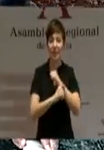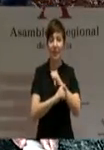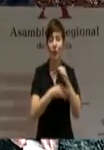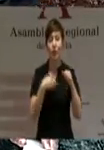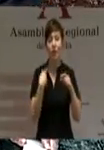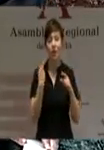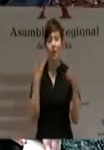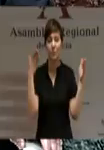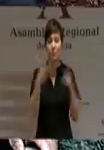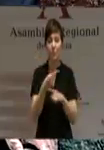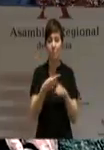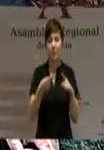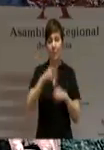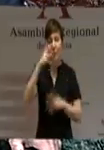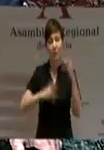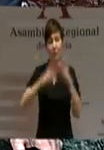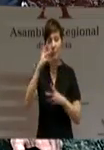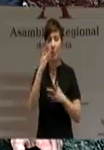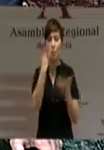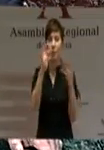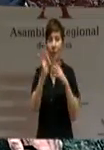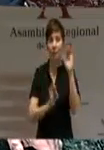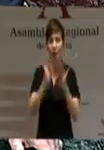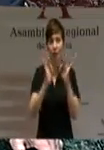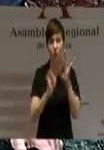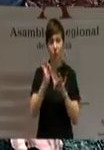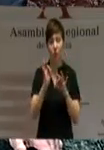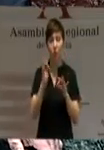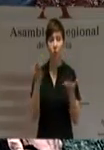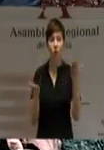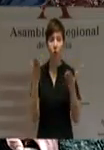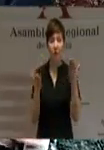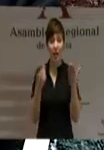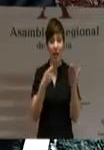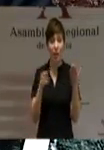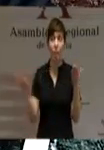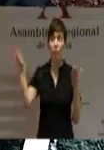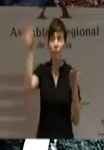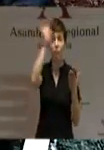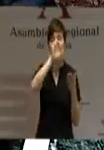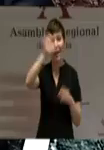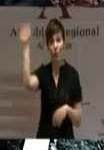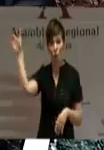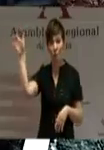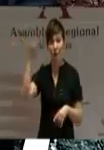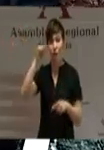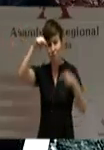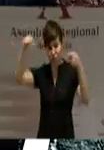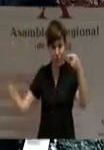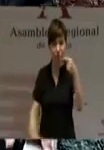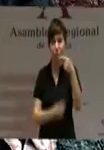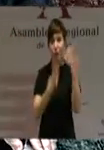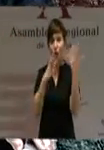media del 90% con respecto a renta per cápita de los países de la Unión Europea, sino que nos hemos situado por debajo